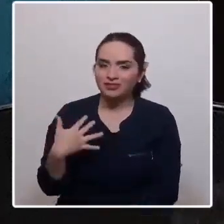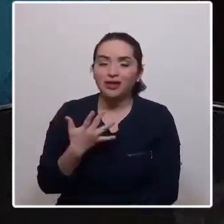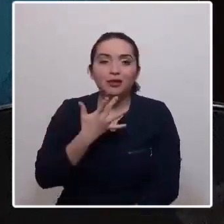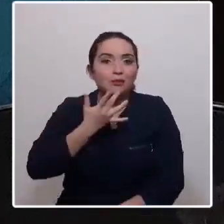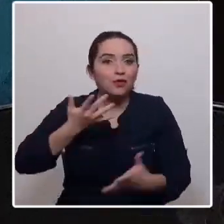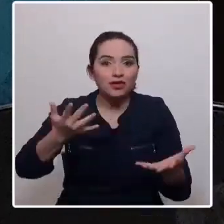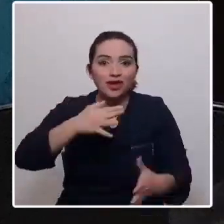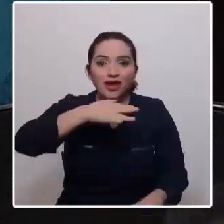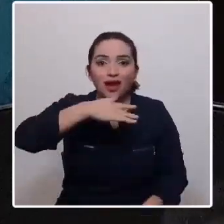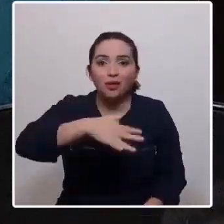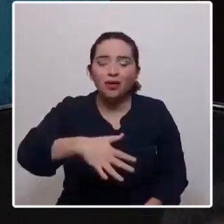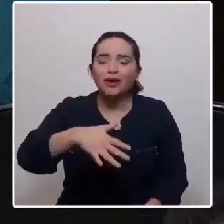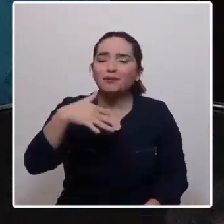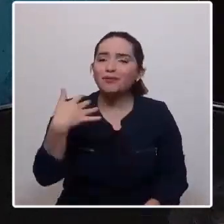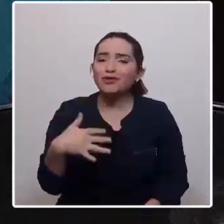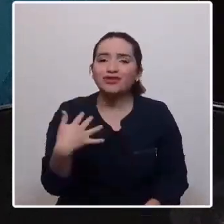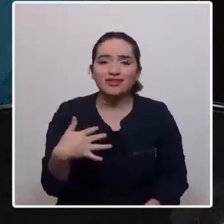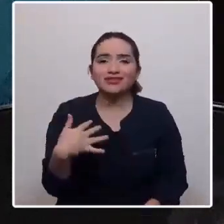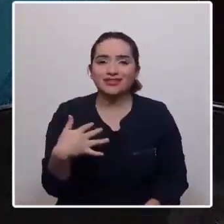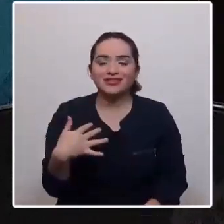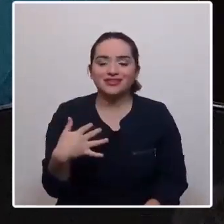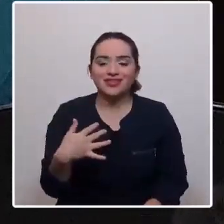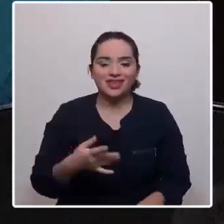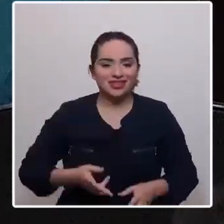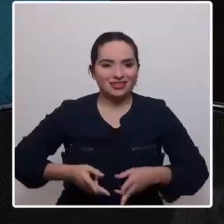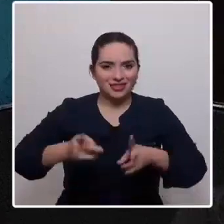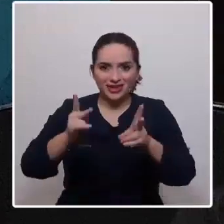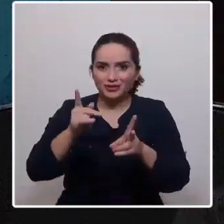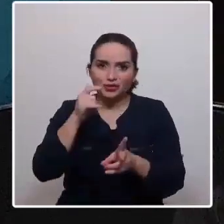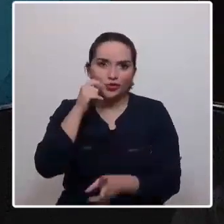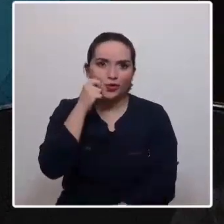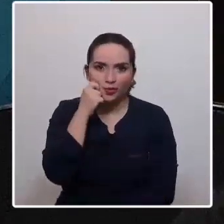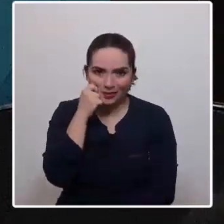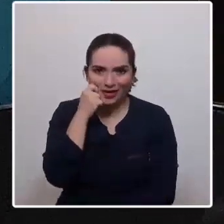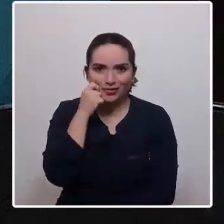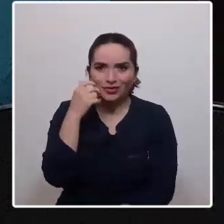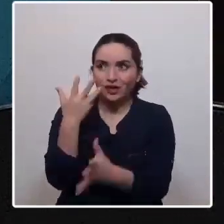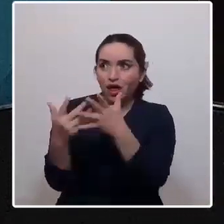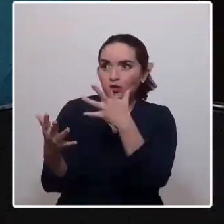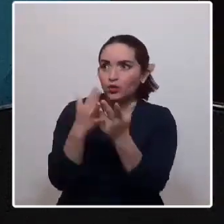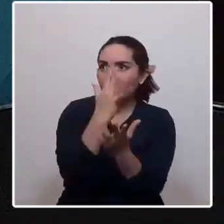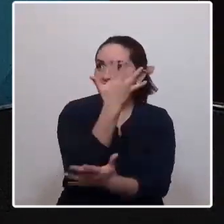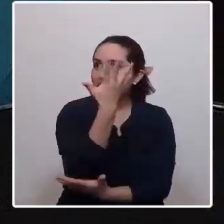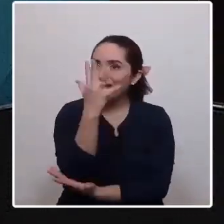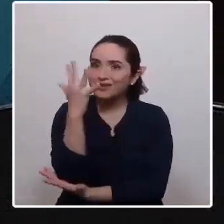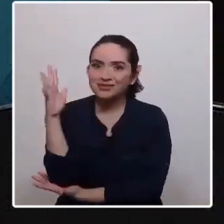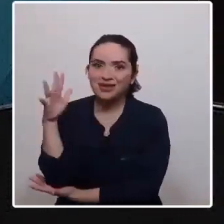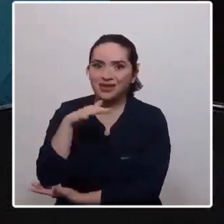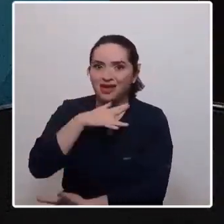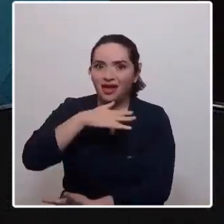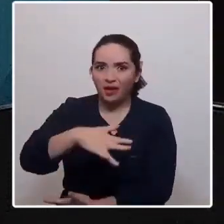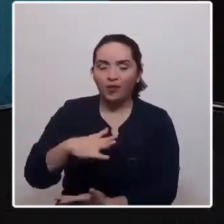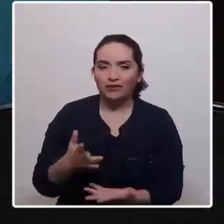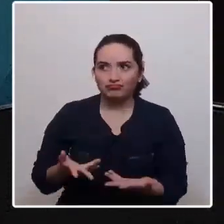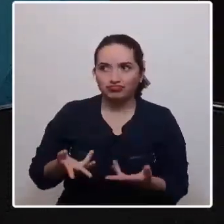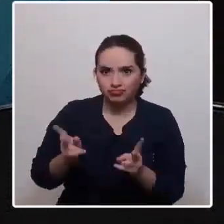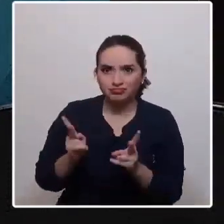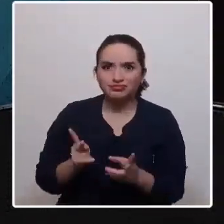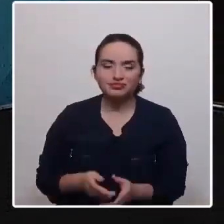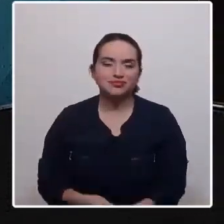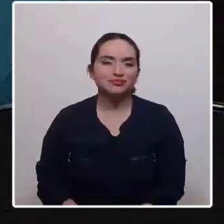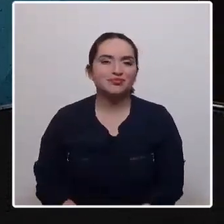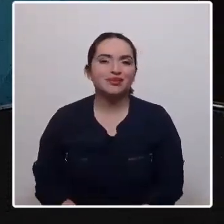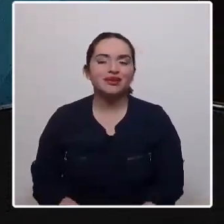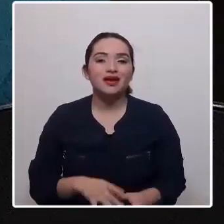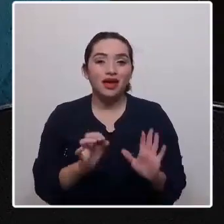aguas como esenciales para el ejercicio de los derechos humanos y de la naturaleza. El artículo 2 de este informe establece